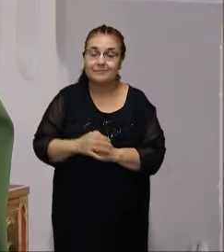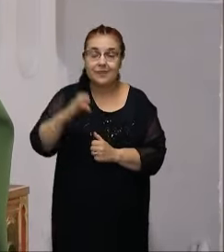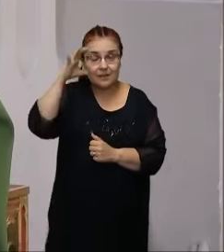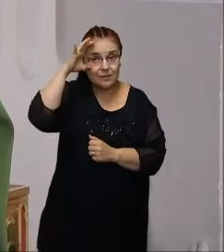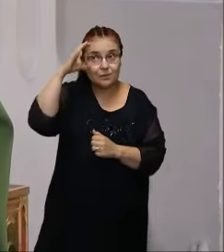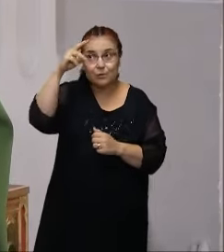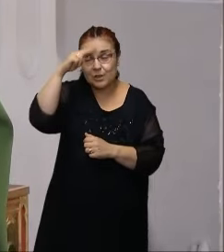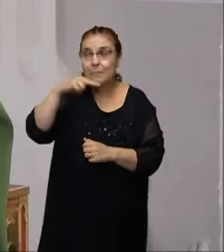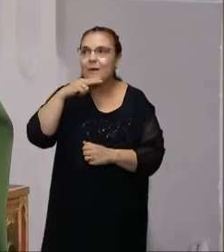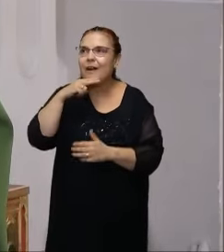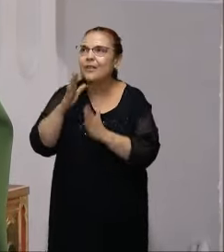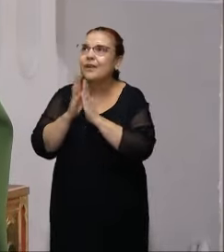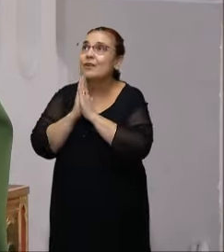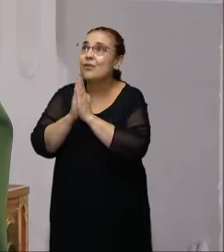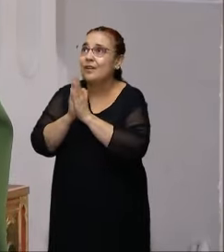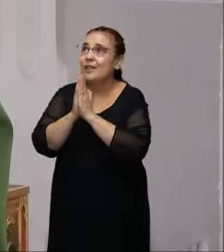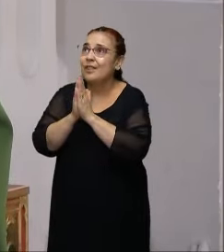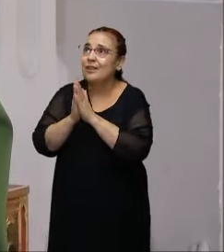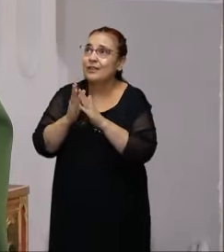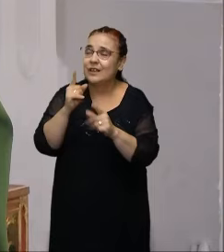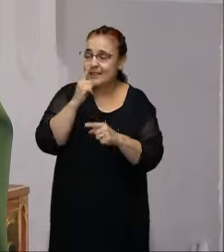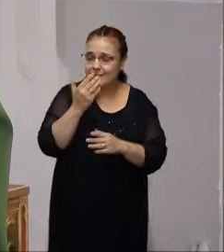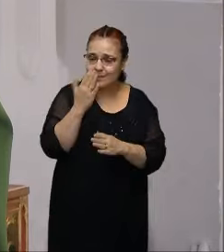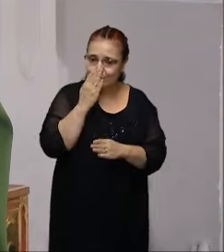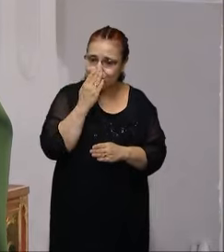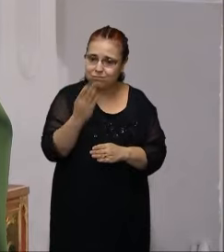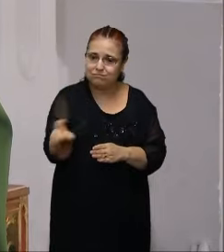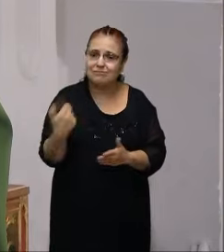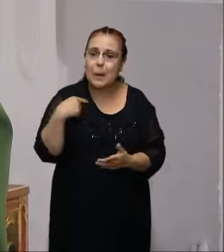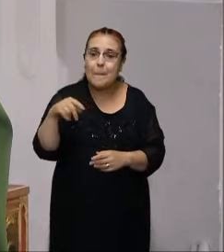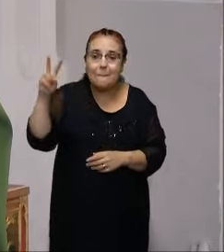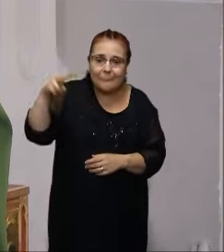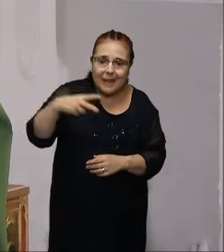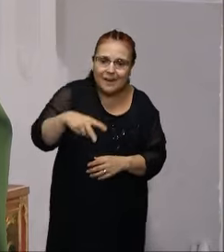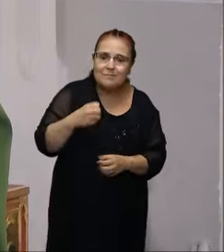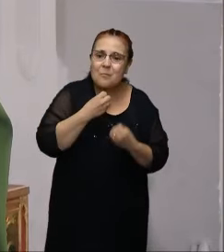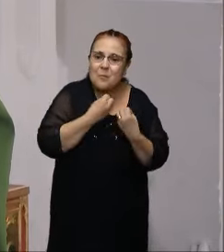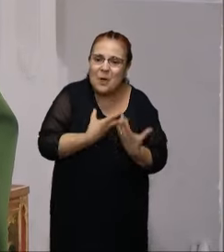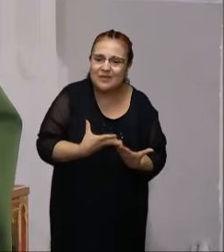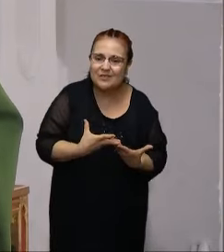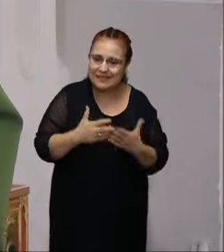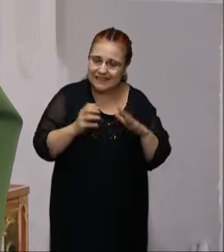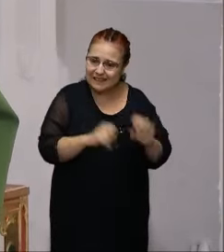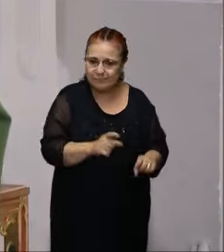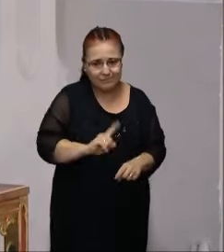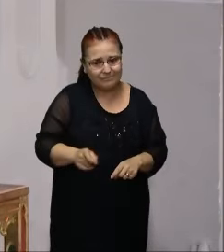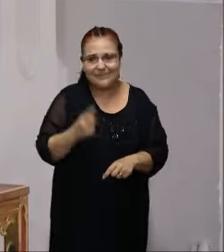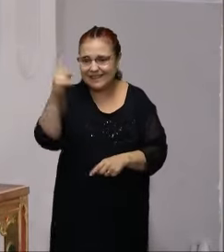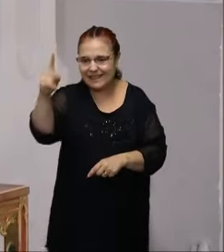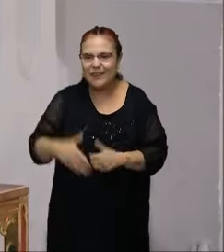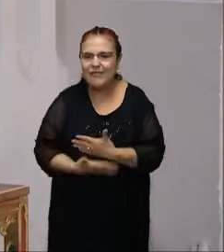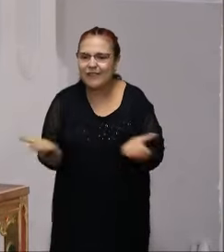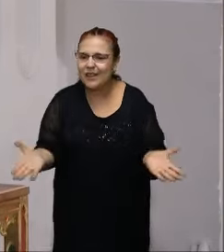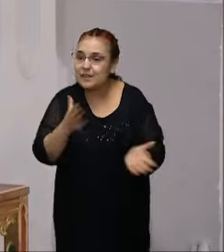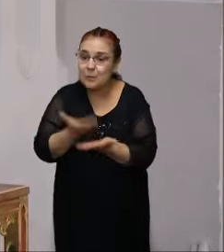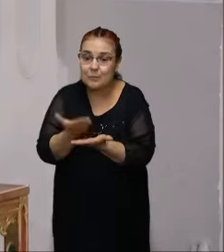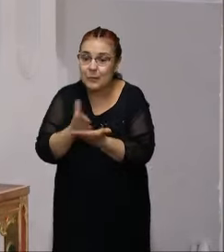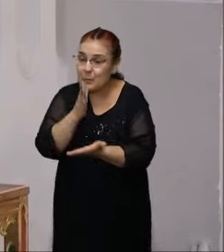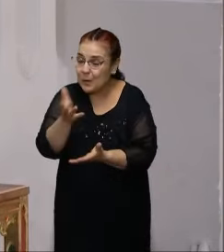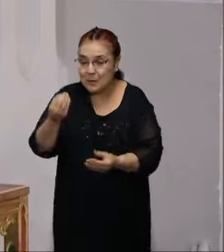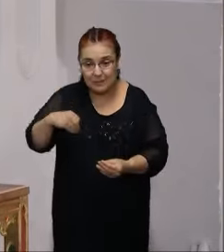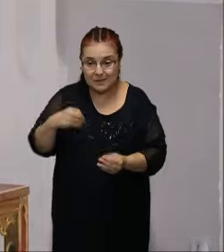Escucha, Padre, las oraciones que te dirigimos. Míranos bondadoso y no rechaces a los que en ti confían. Te lo pedimos por